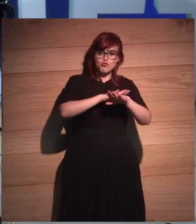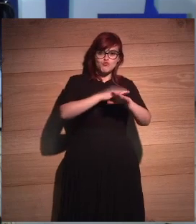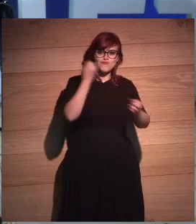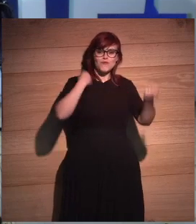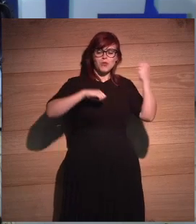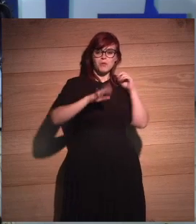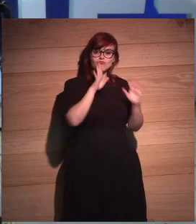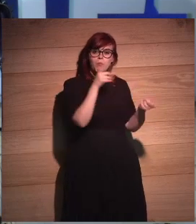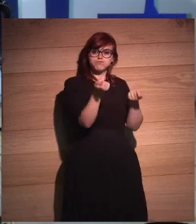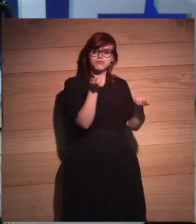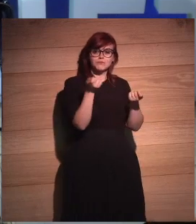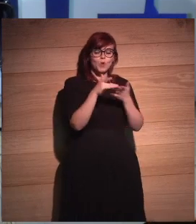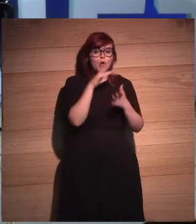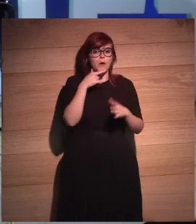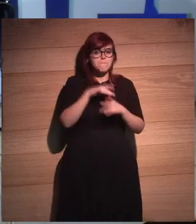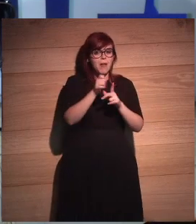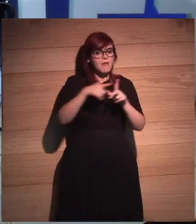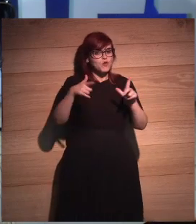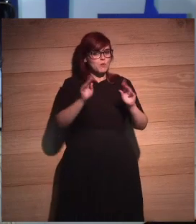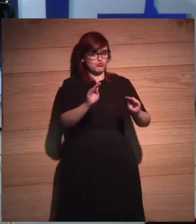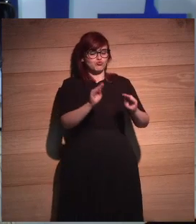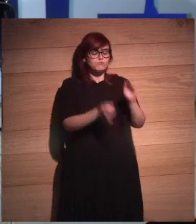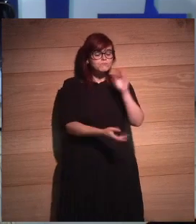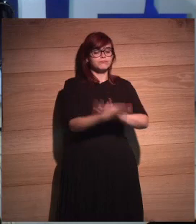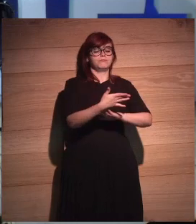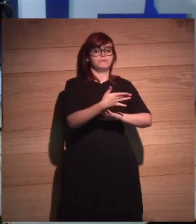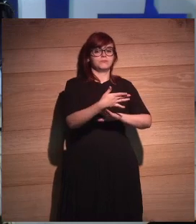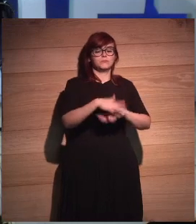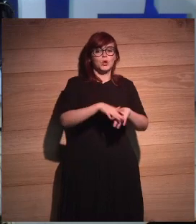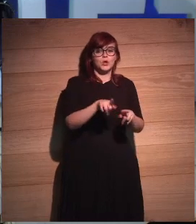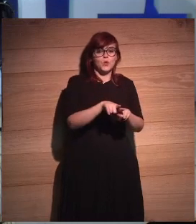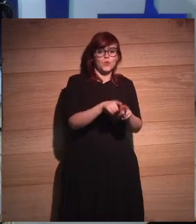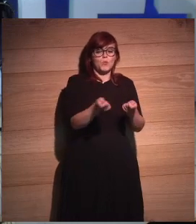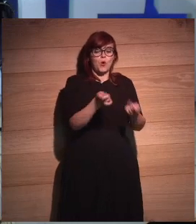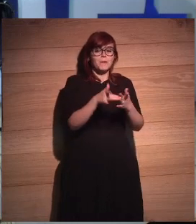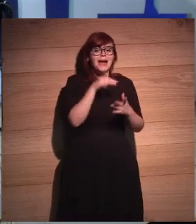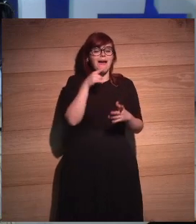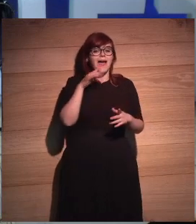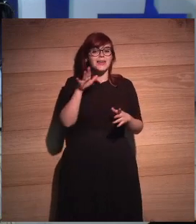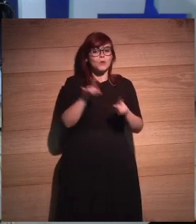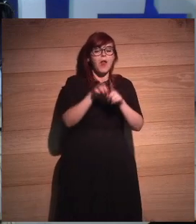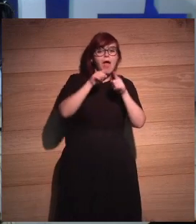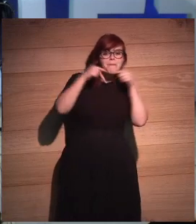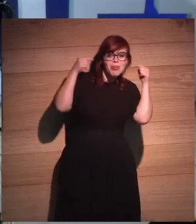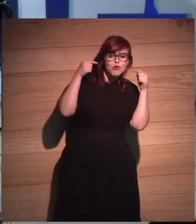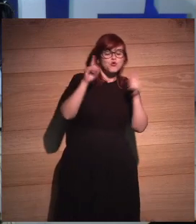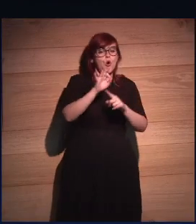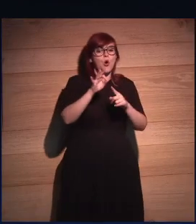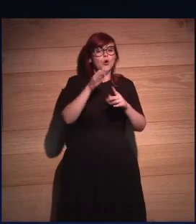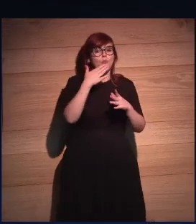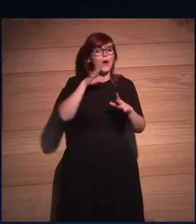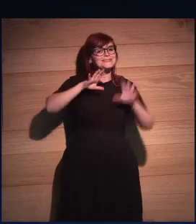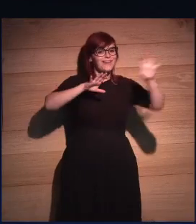propia regulación dentro de sus propias plataformas, generalmente las más grandes, ¿no? Dicen el estado independiente de Amazon o el estado